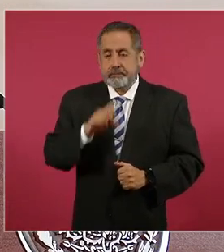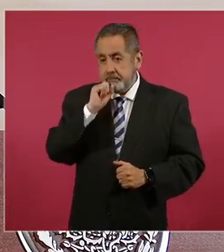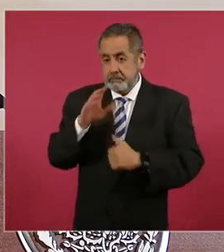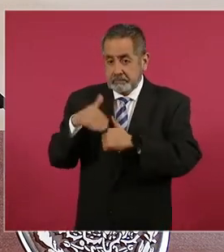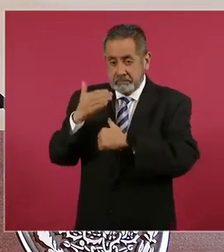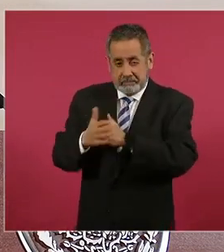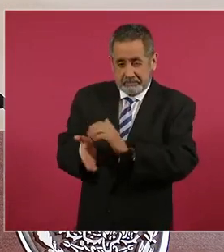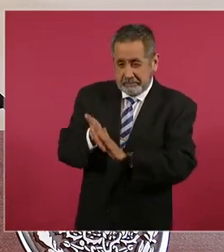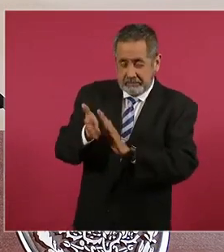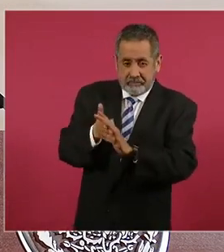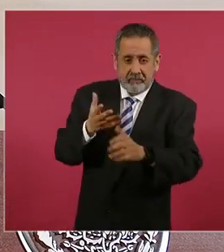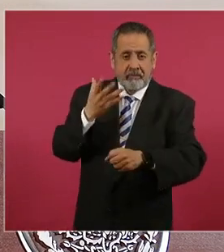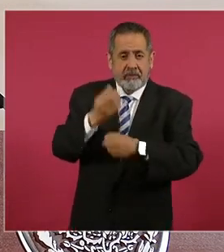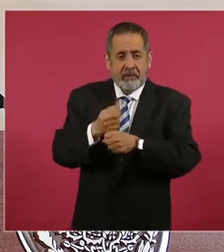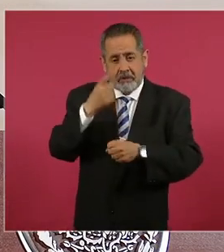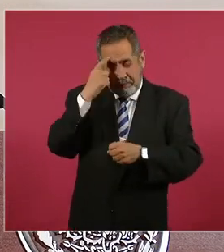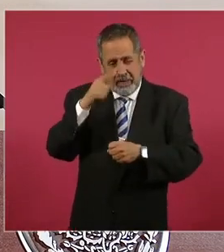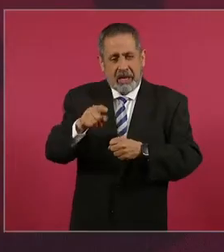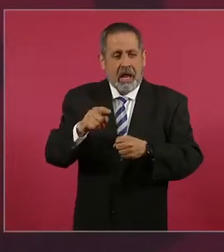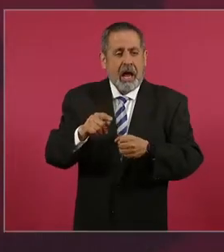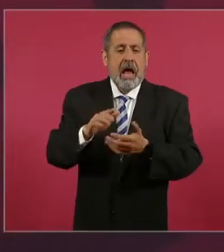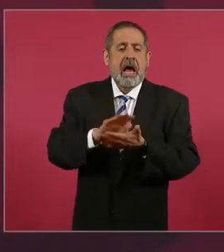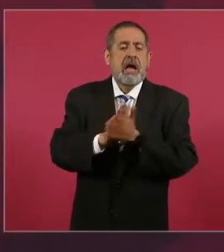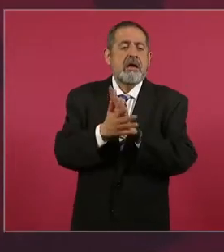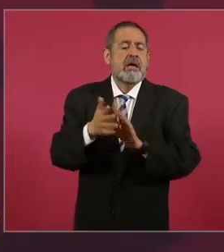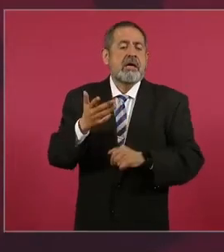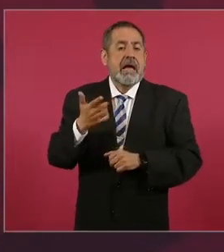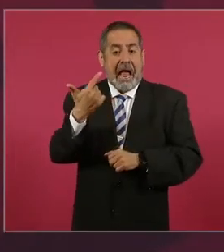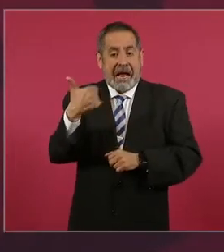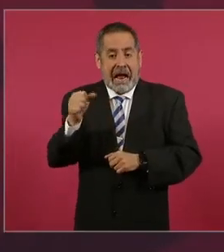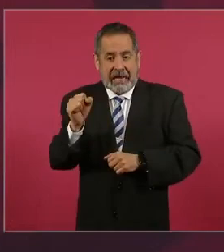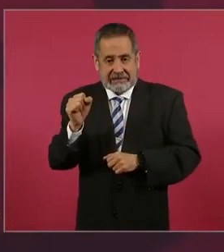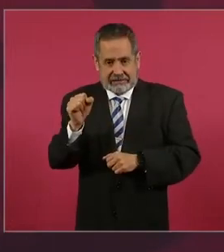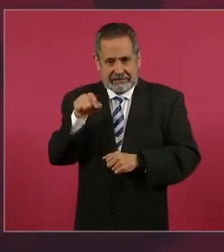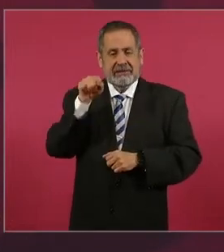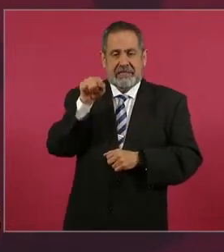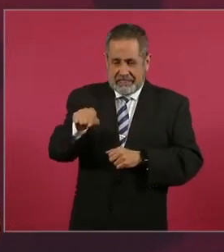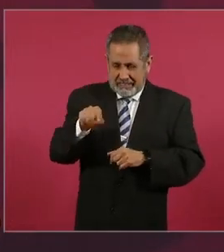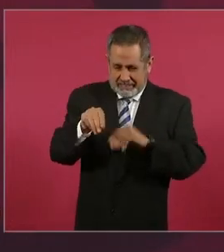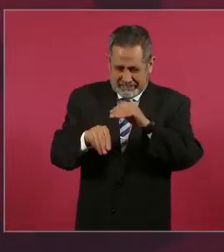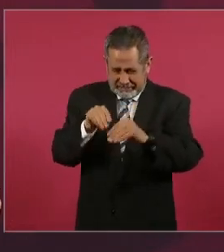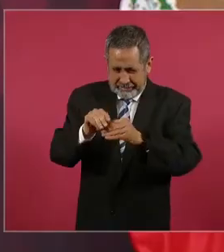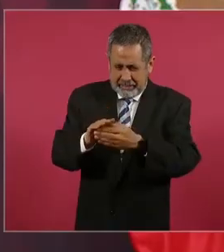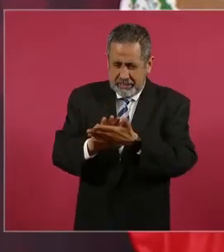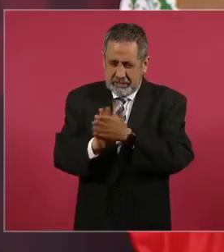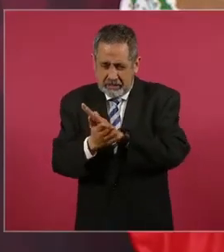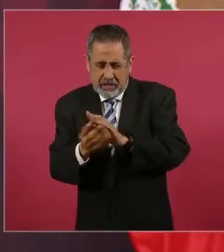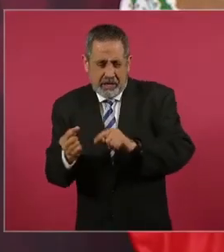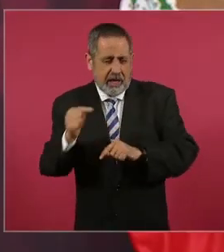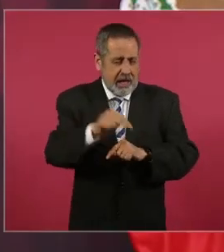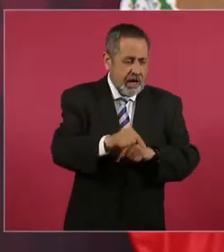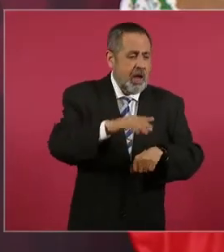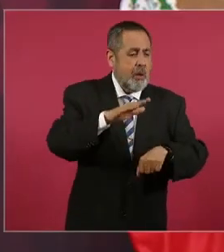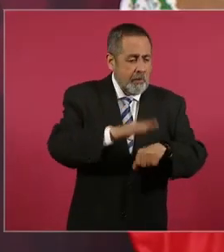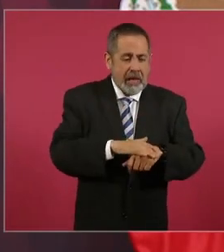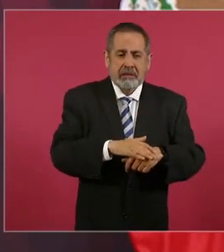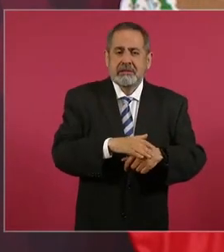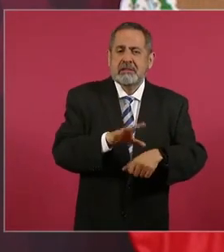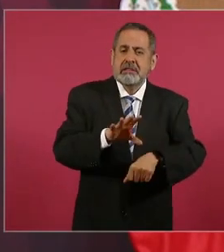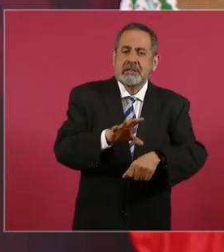construyendo 2 plantas coquizadoras, que va a significar más gasolinas, más